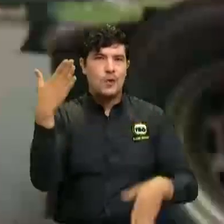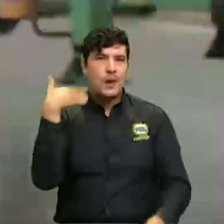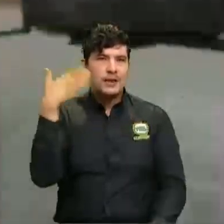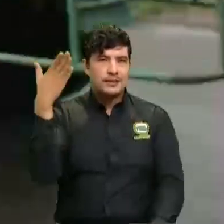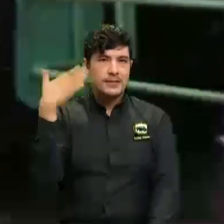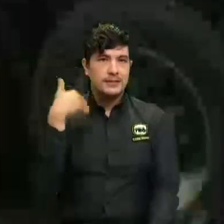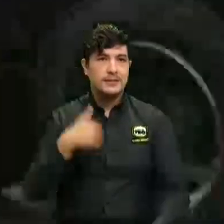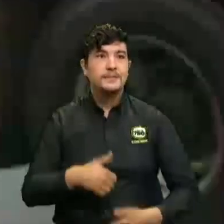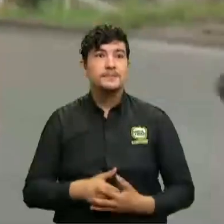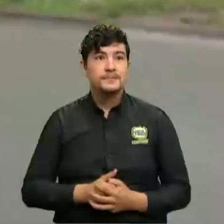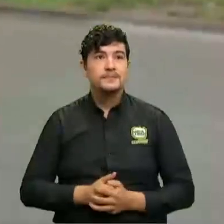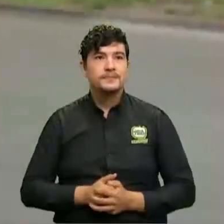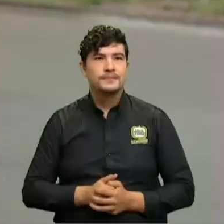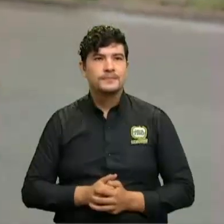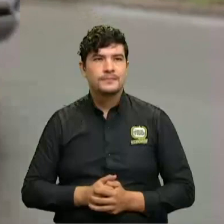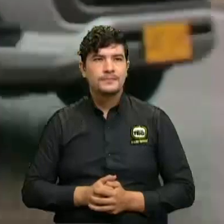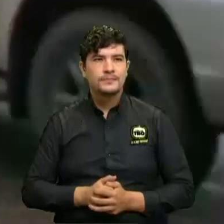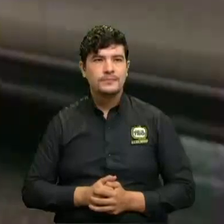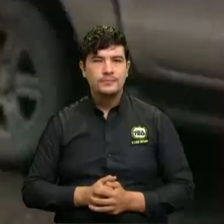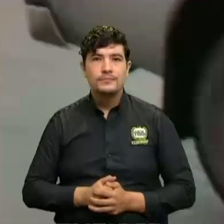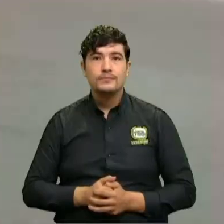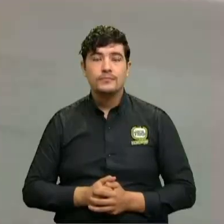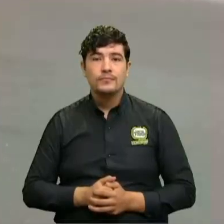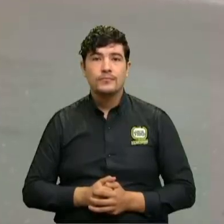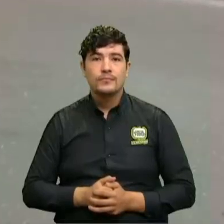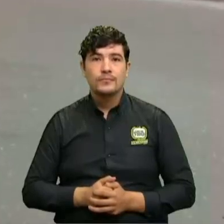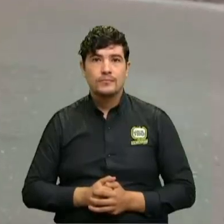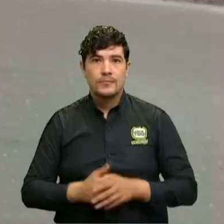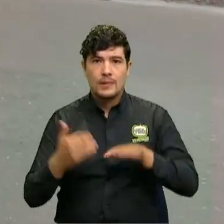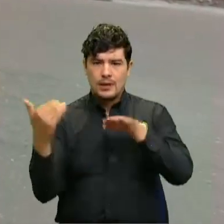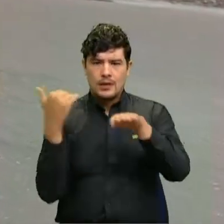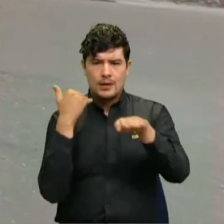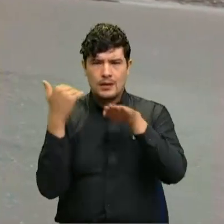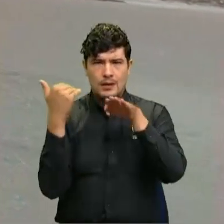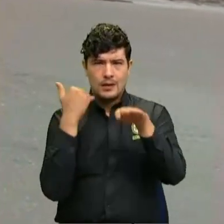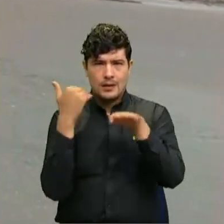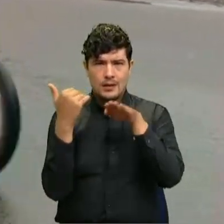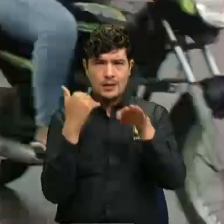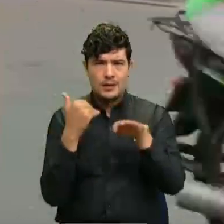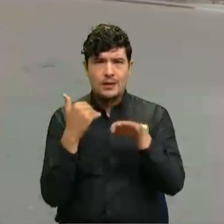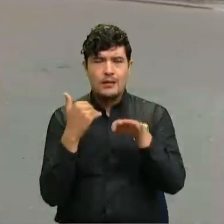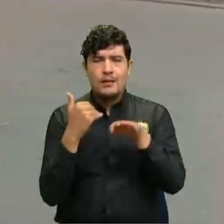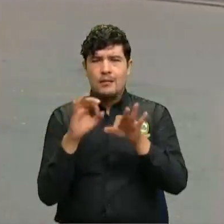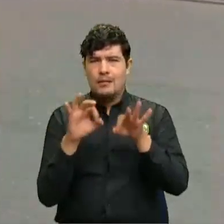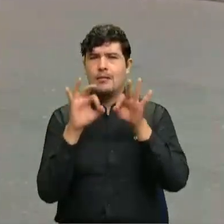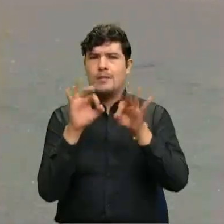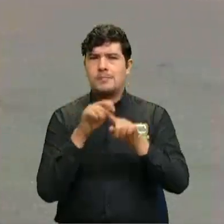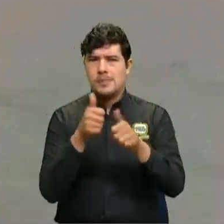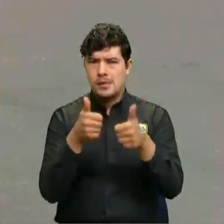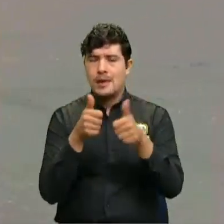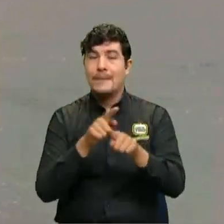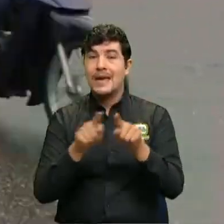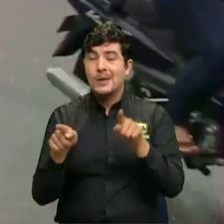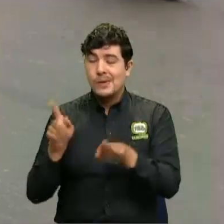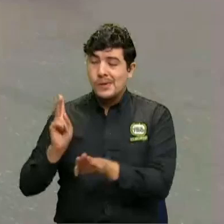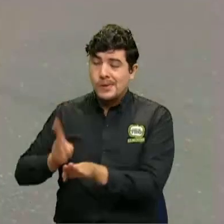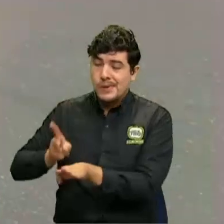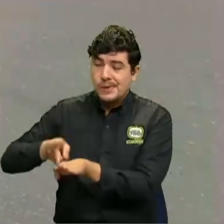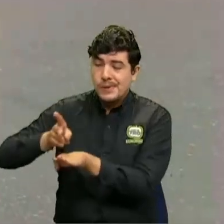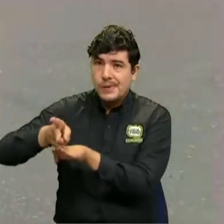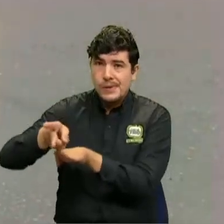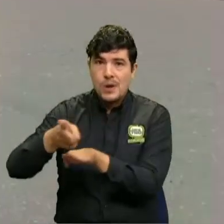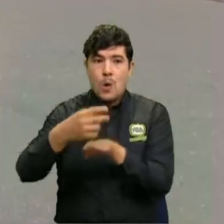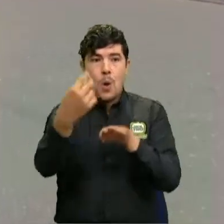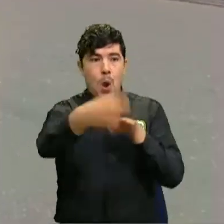observar no hay andenes en este sector donde pasa realmente el tráfico pesado, y pues la comunidad realmente está preocupada por el alto índice de